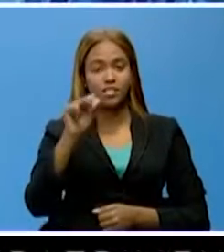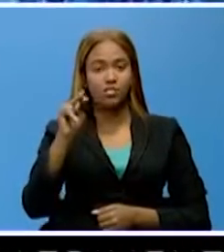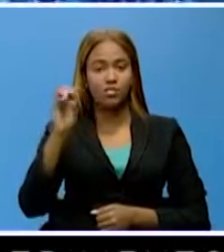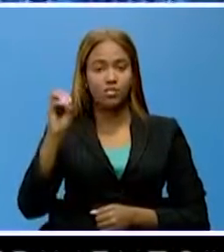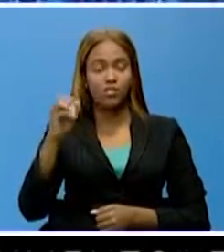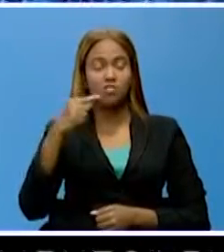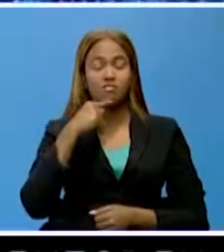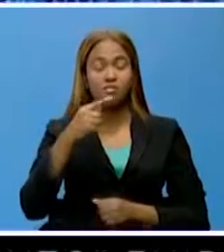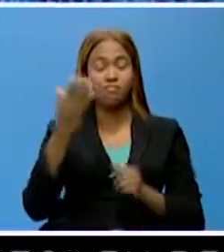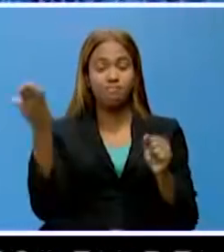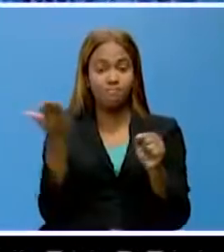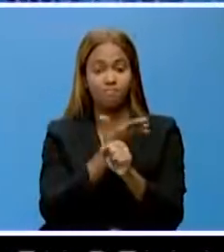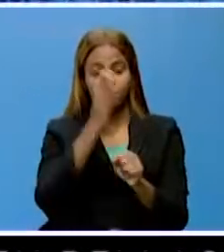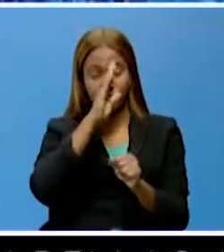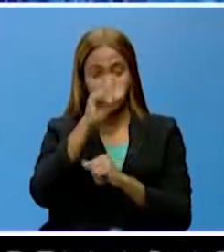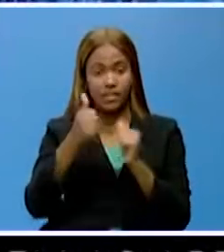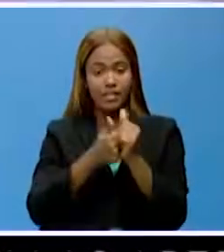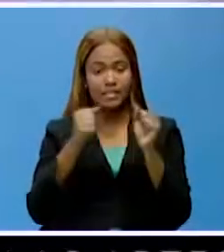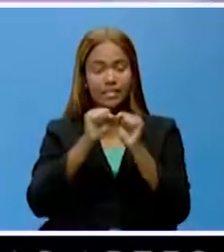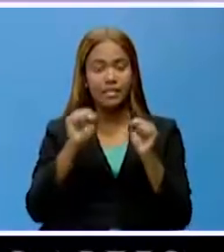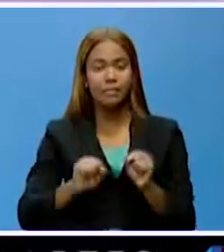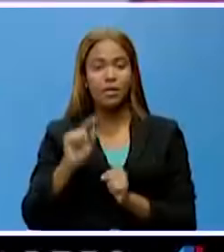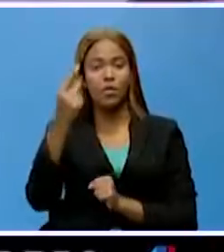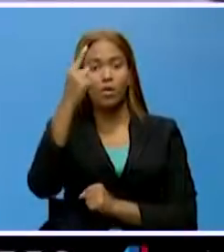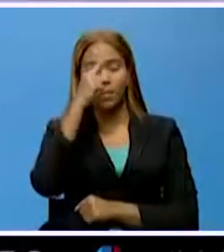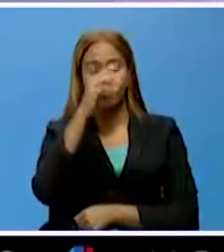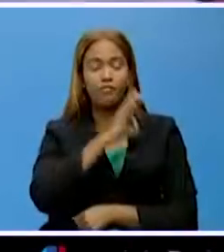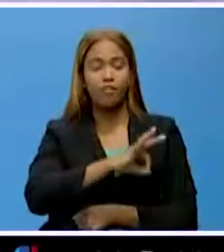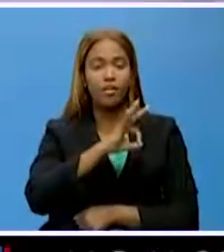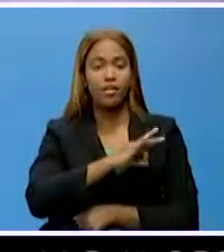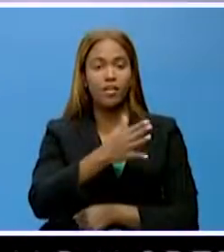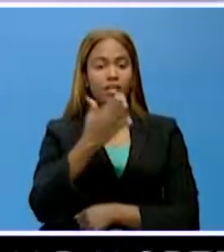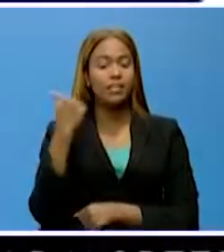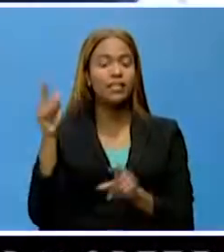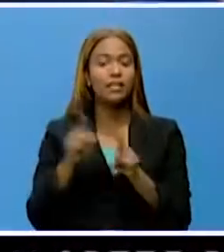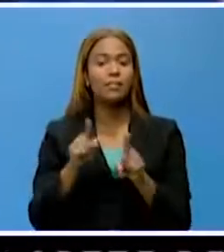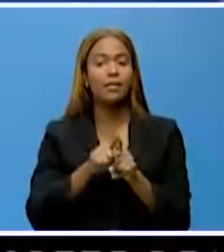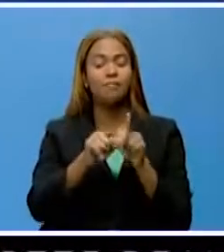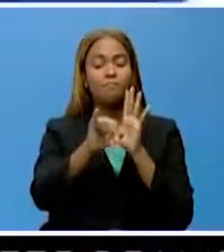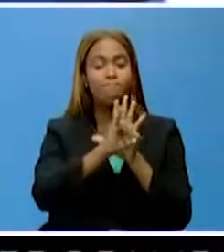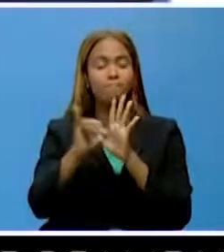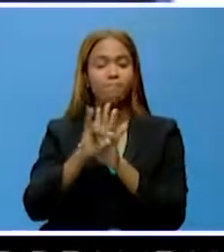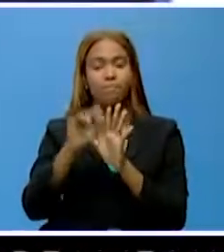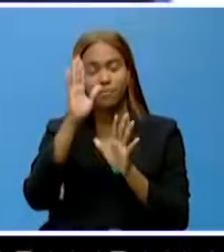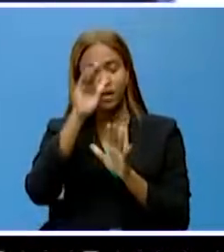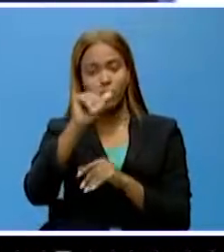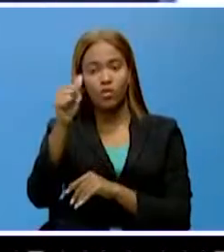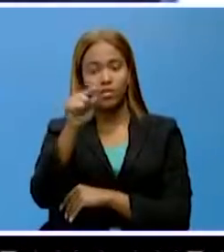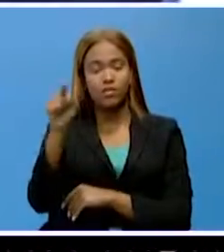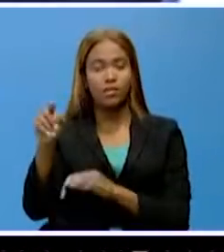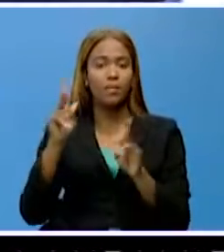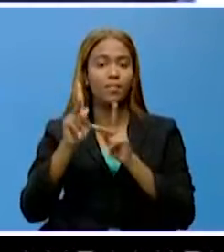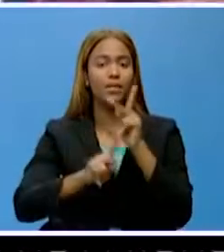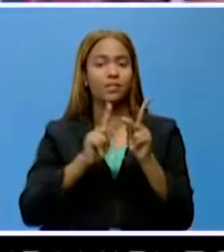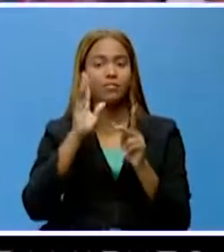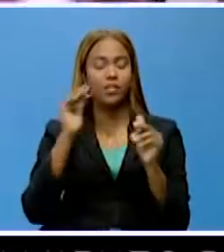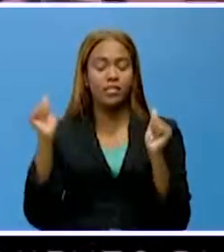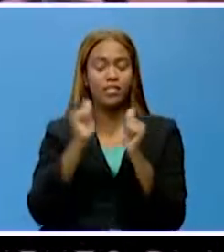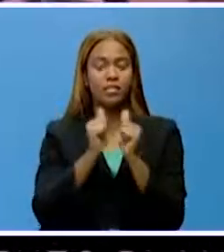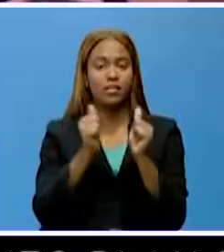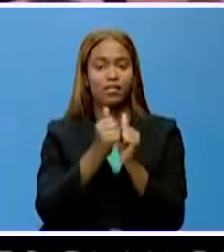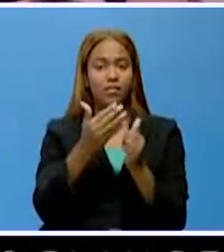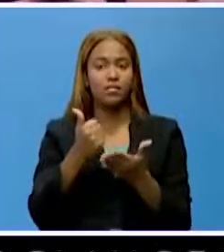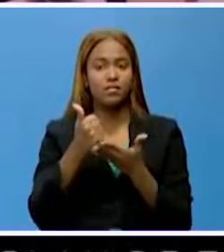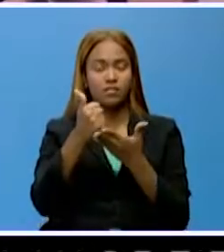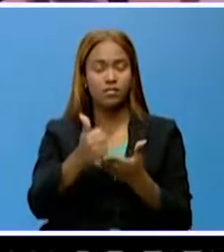que el desmonte se hará a través del Sistema Único de Beneficiario, quien además identificará a otras personas que contarán con la ayuda.